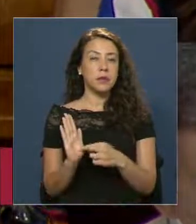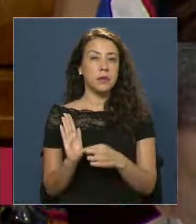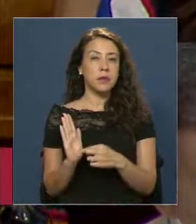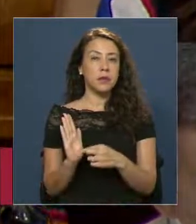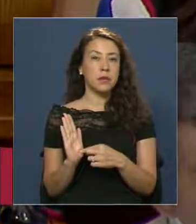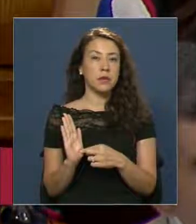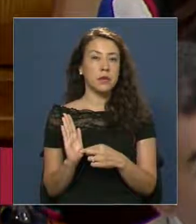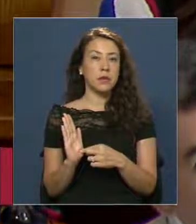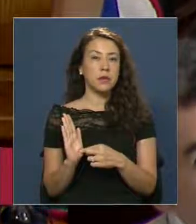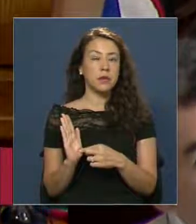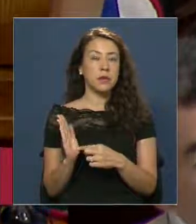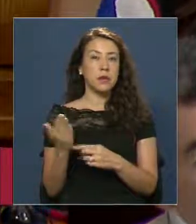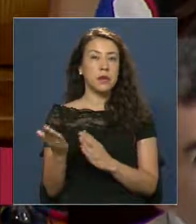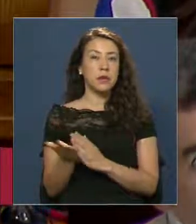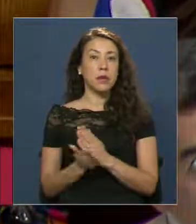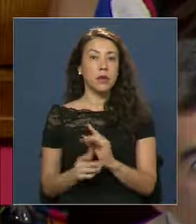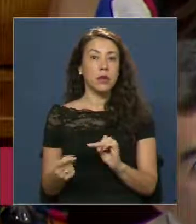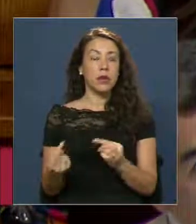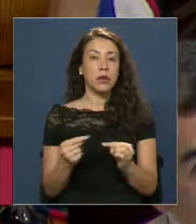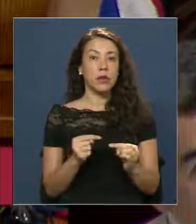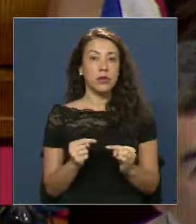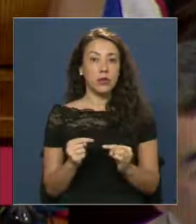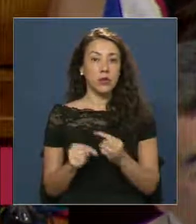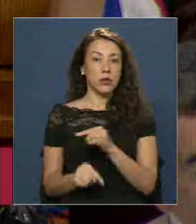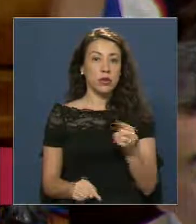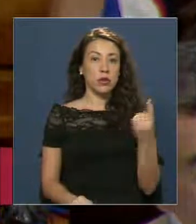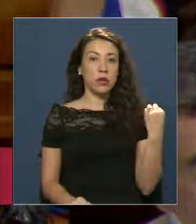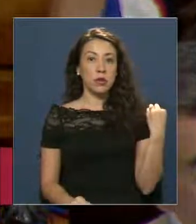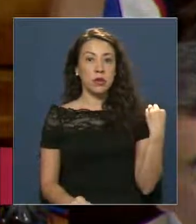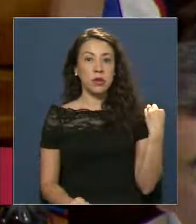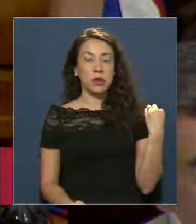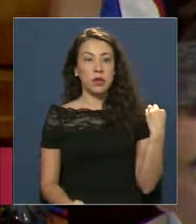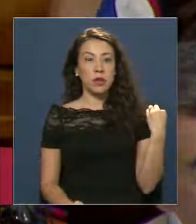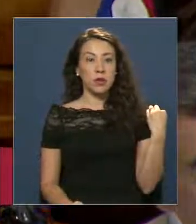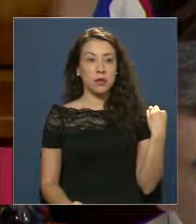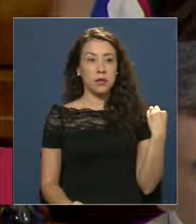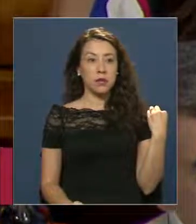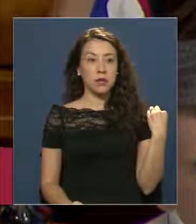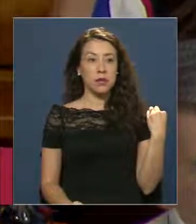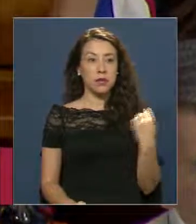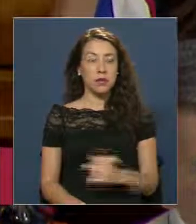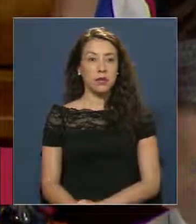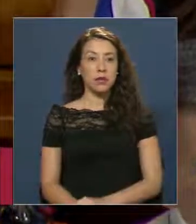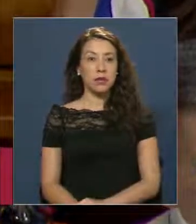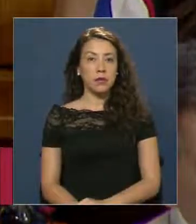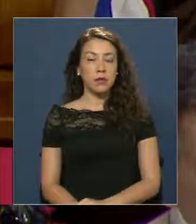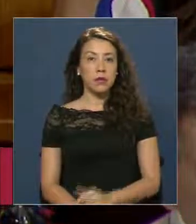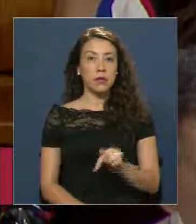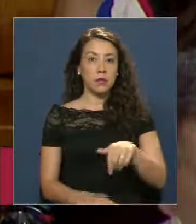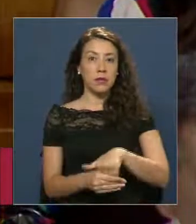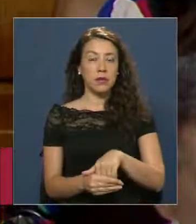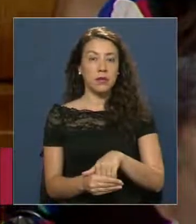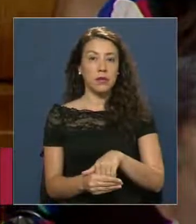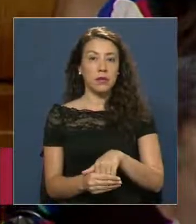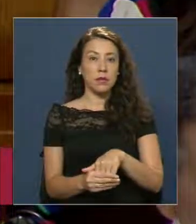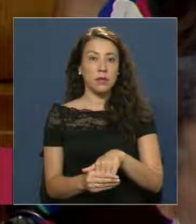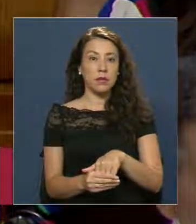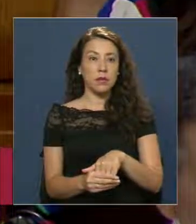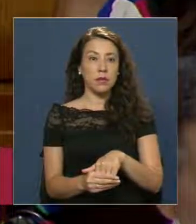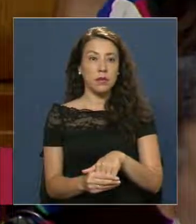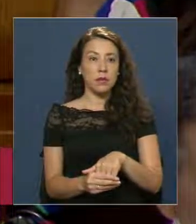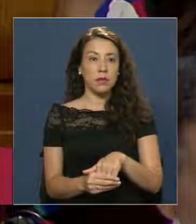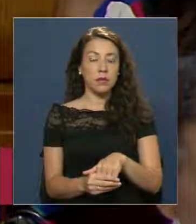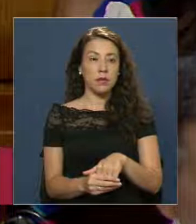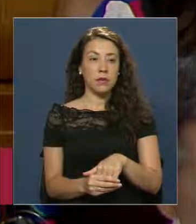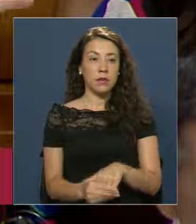ya lo habíamos, había comenzado su discusión la semana pasada y hoy día íbamos a votarlo.